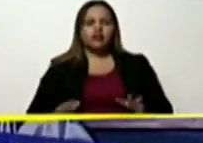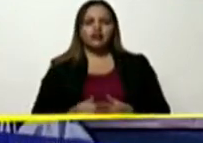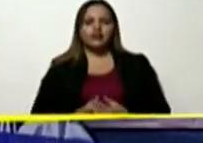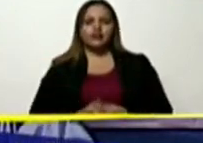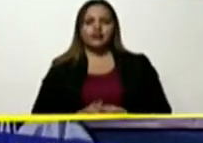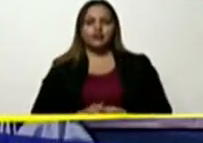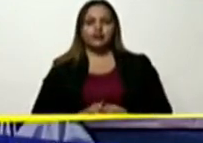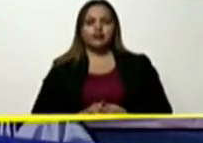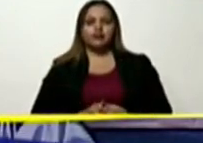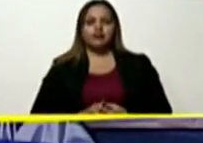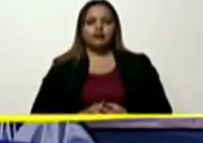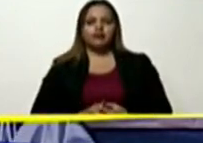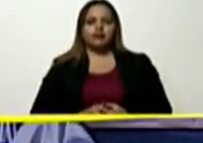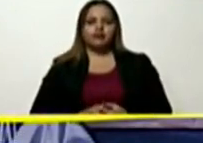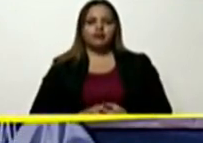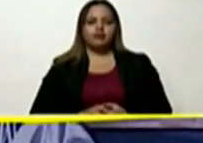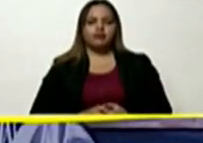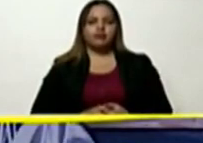y